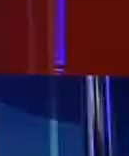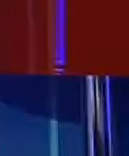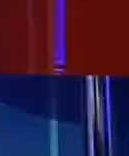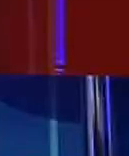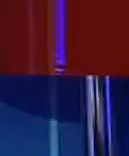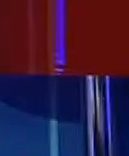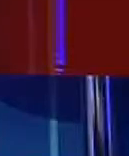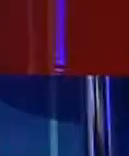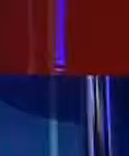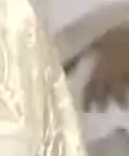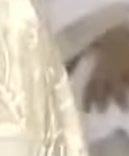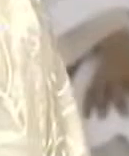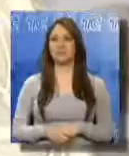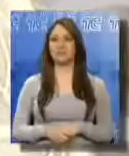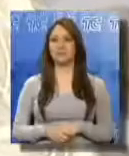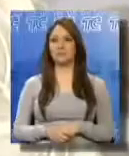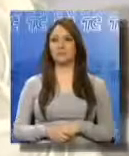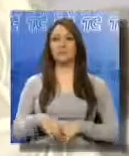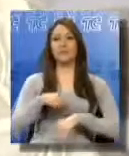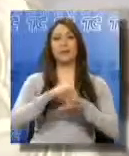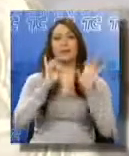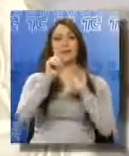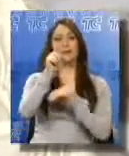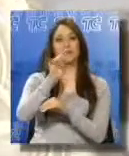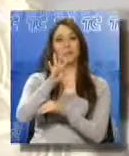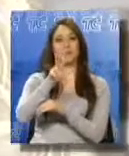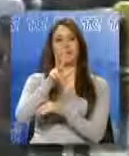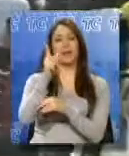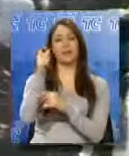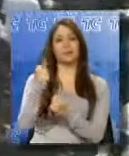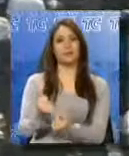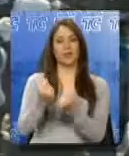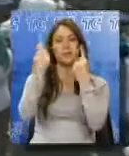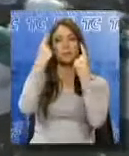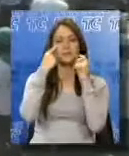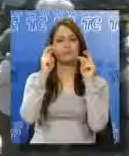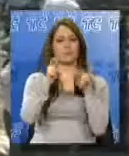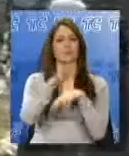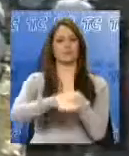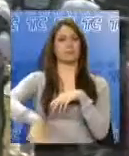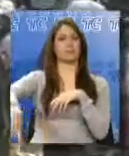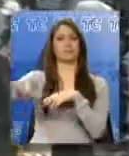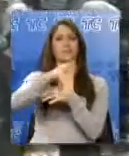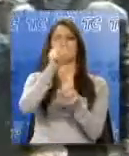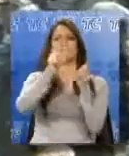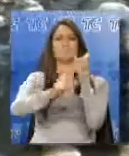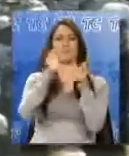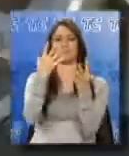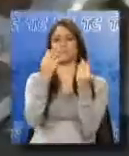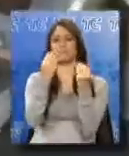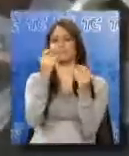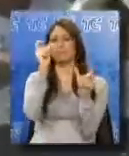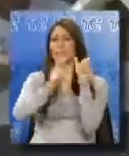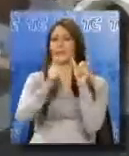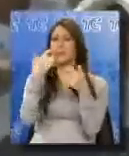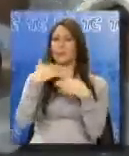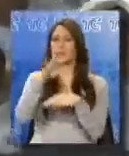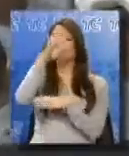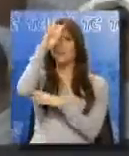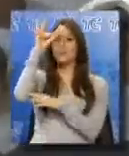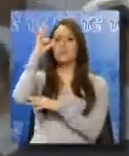El padre Federico Lombardi, vocero del Vaticano, se sorprendió por la cantidad de asistentes a los diferentes actos en los que participó el